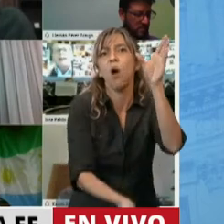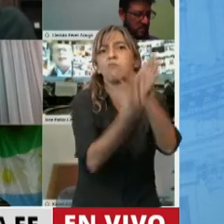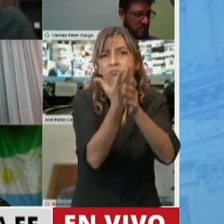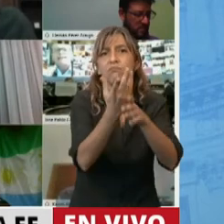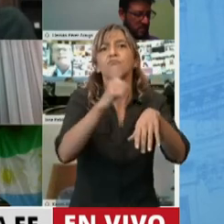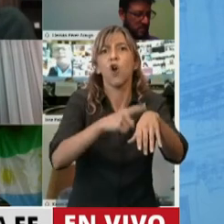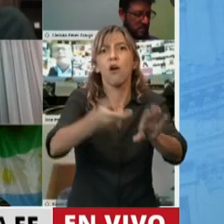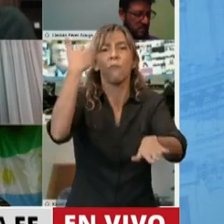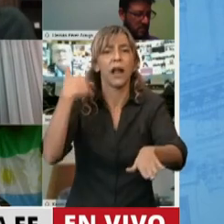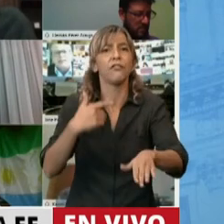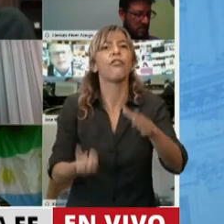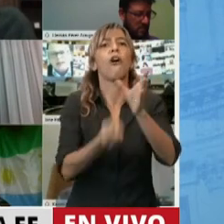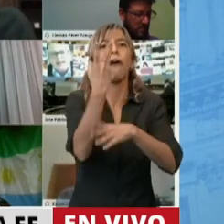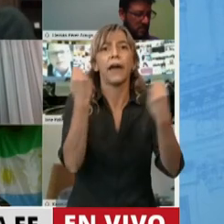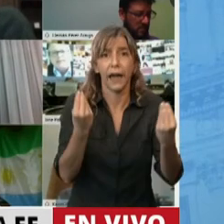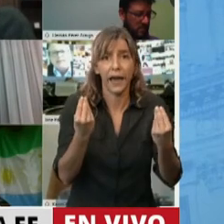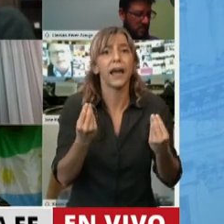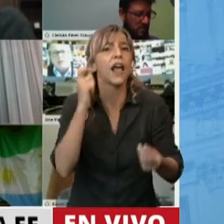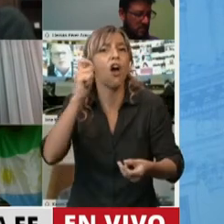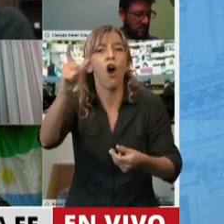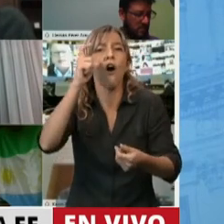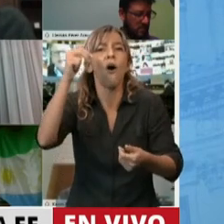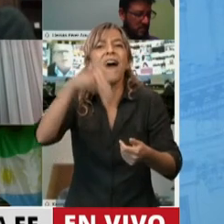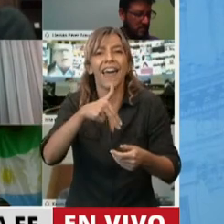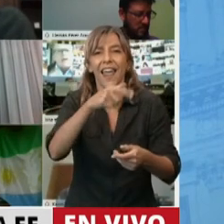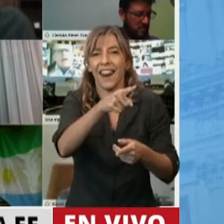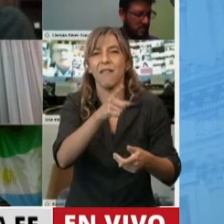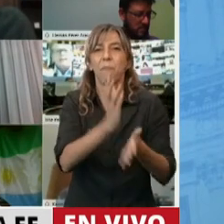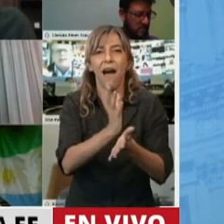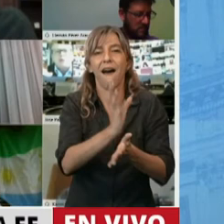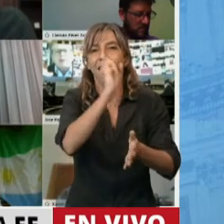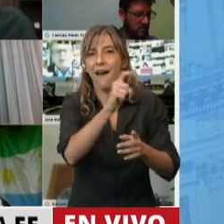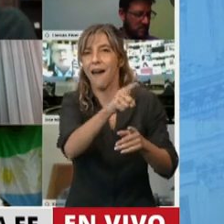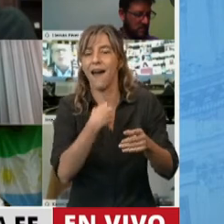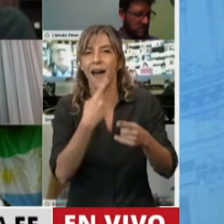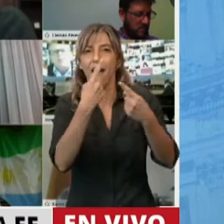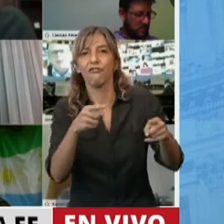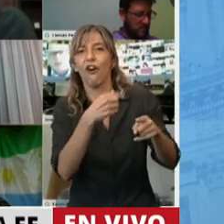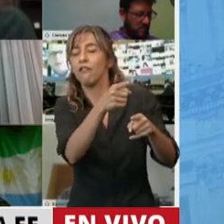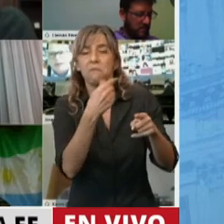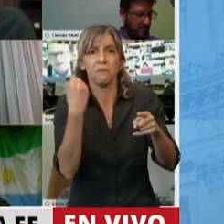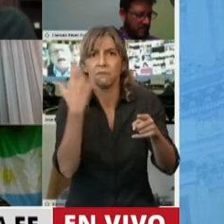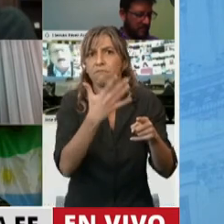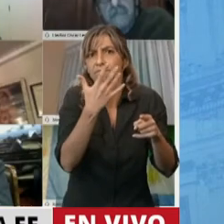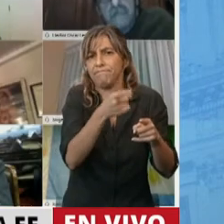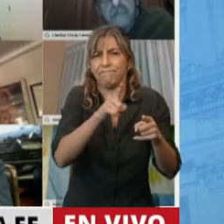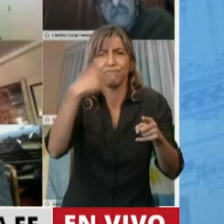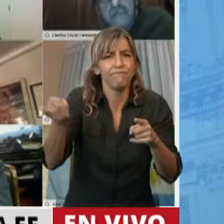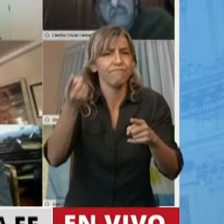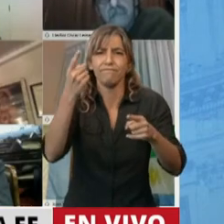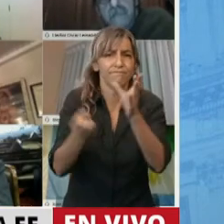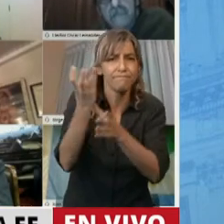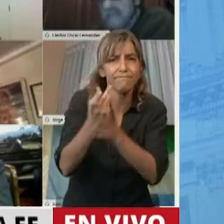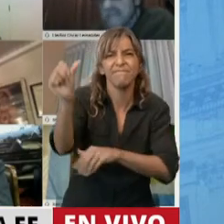gen resistente al estrés hídrico, que ninguna multinacional privada en el mundo lo pudo hacer. A Bioceres,